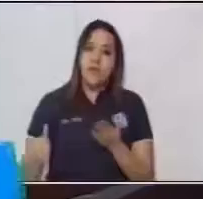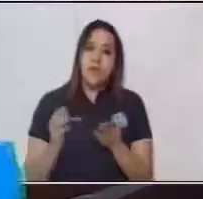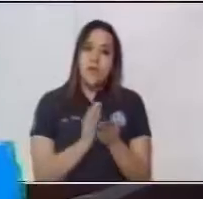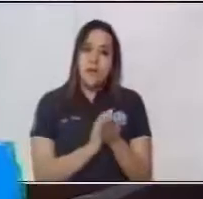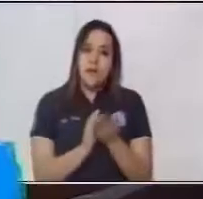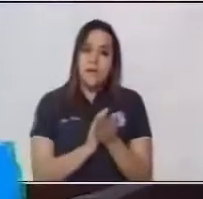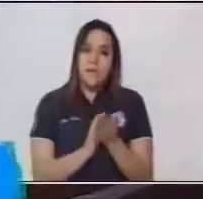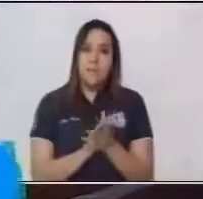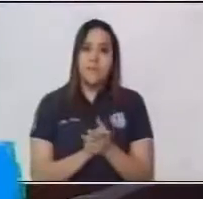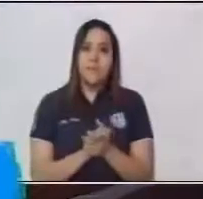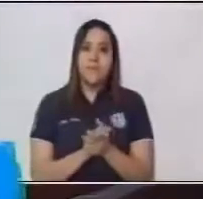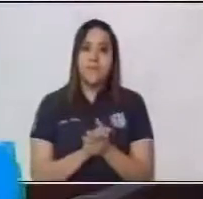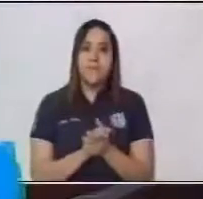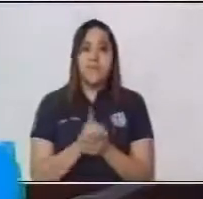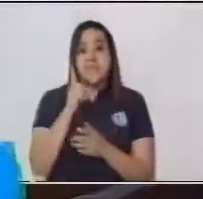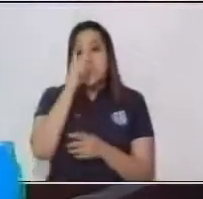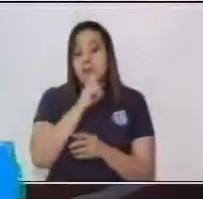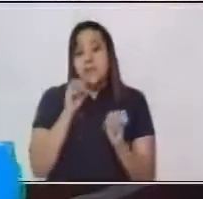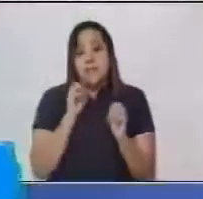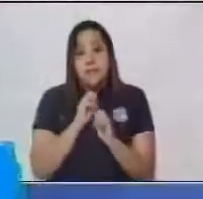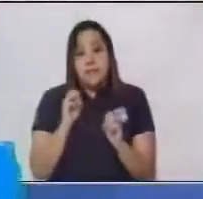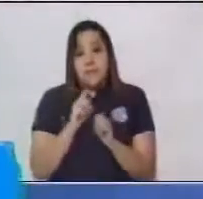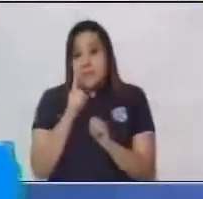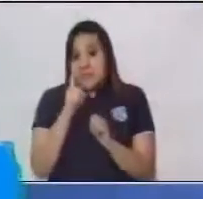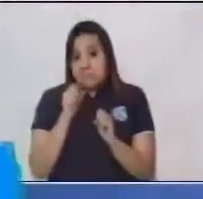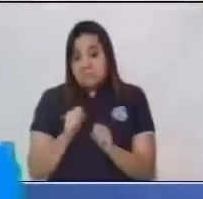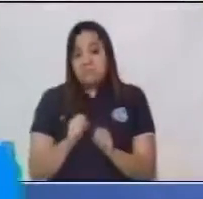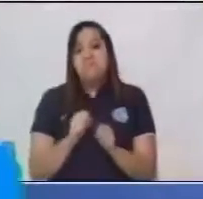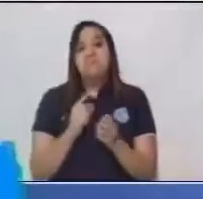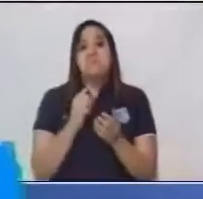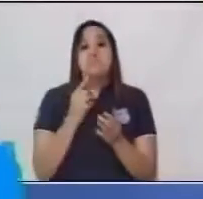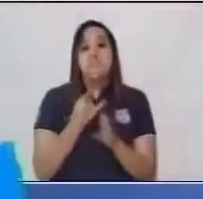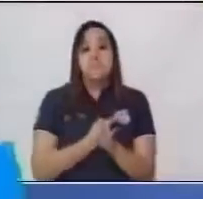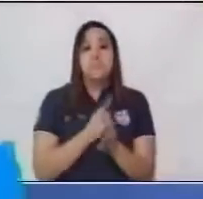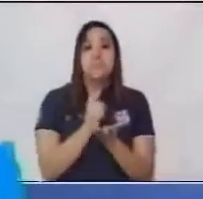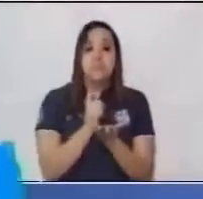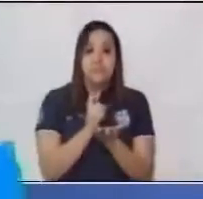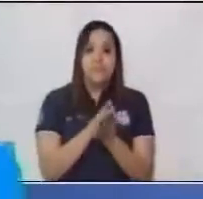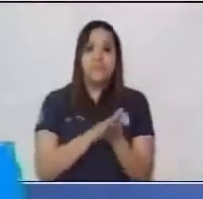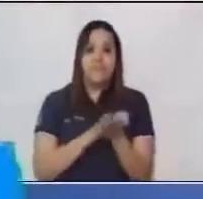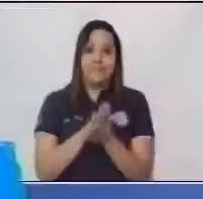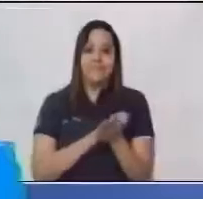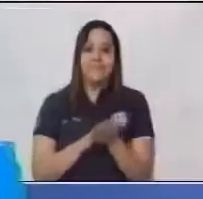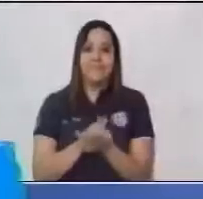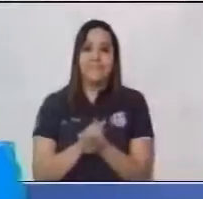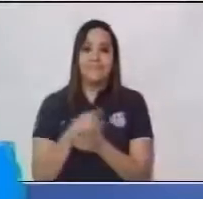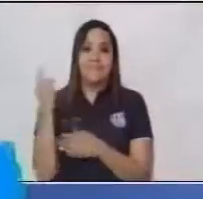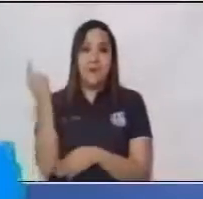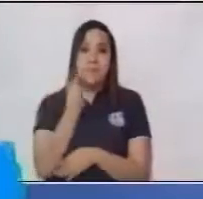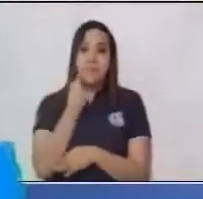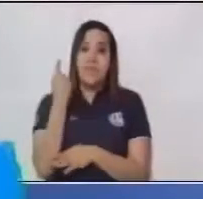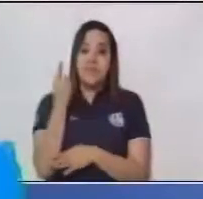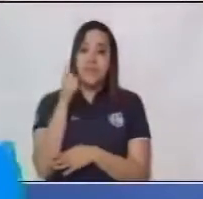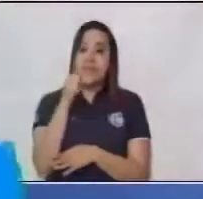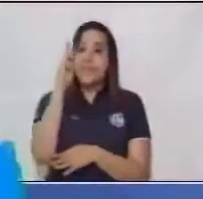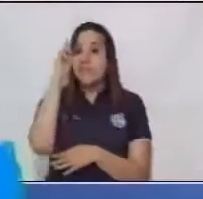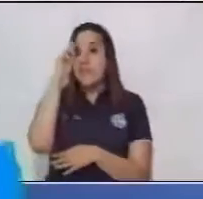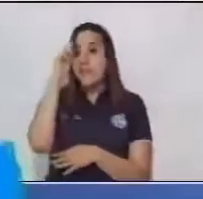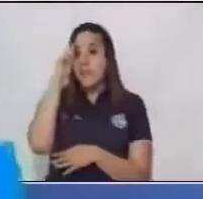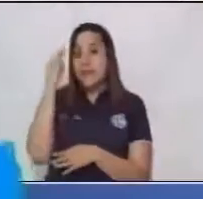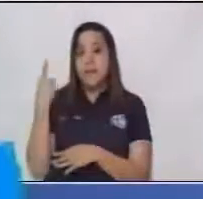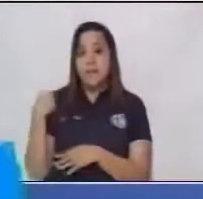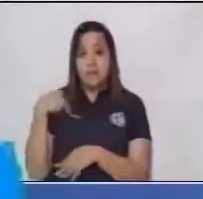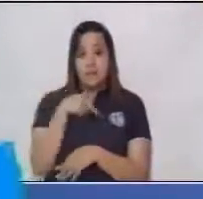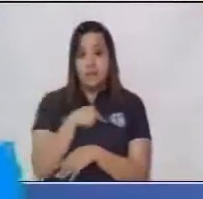agua y jabón. Y si no tienes agua y jabón de manera inmediata, utiliza alcohol en gel. Lo importante es, recuerda,